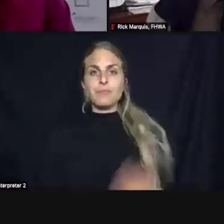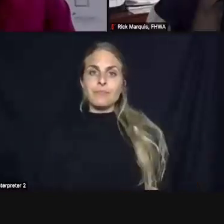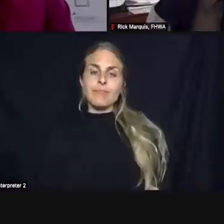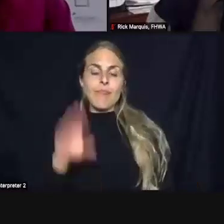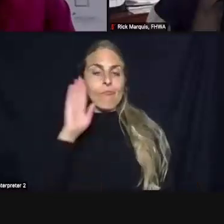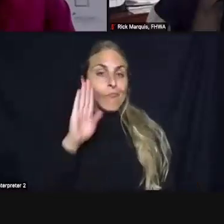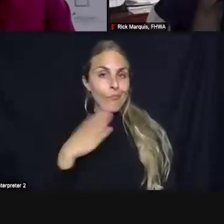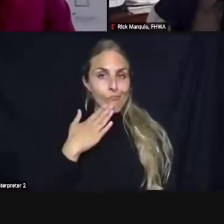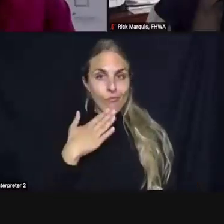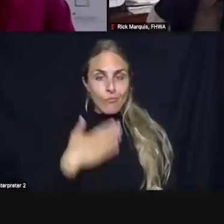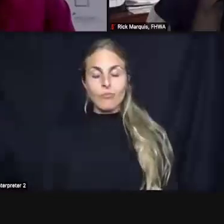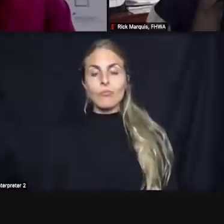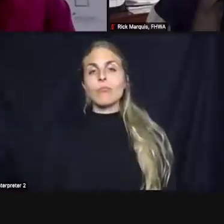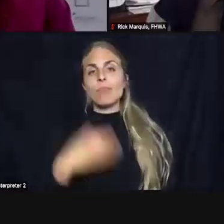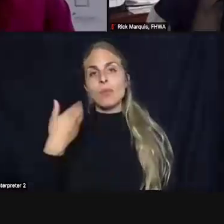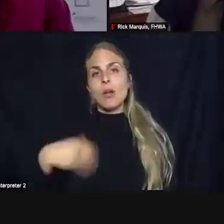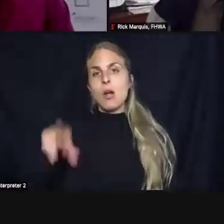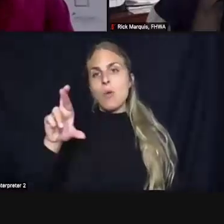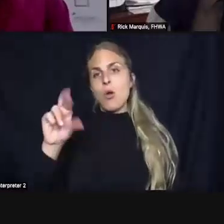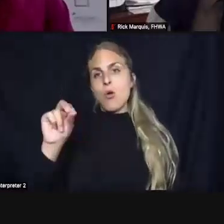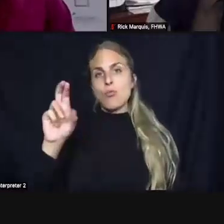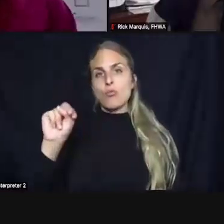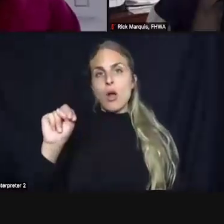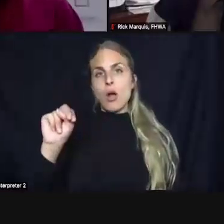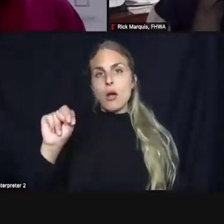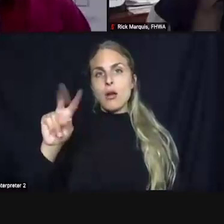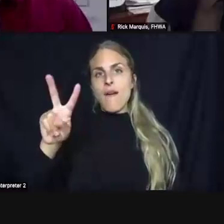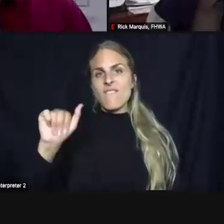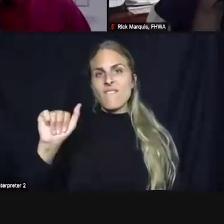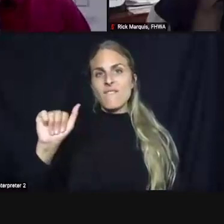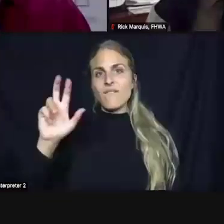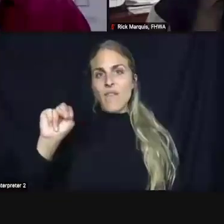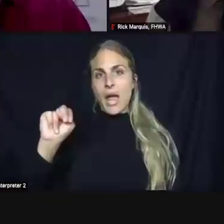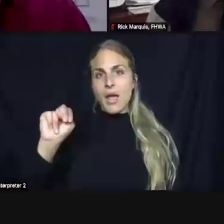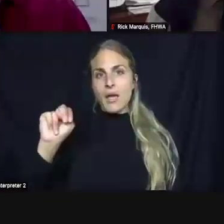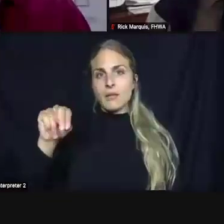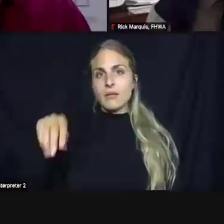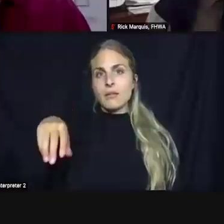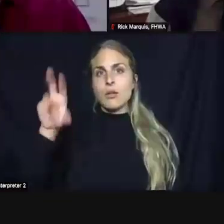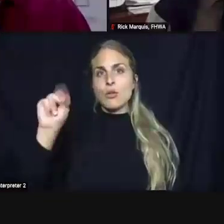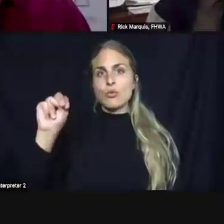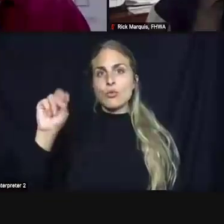Thank you. Gracias. Soy Ron Van Nordstrom,